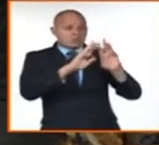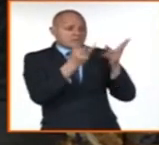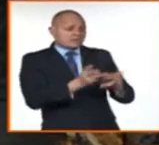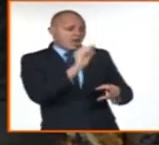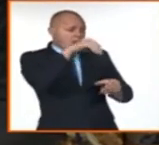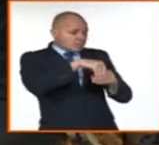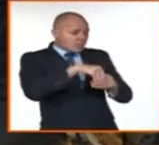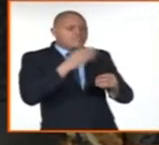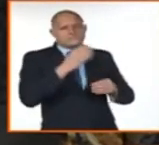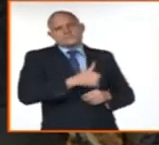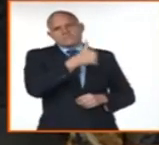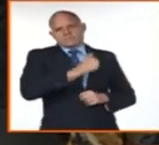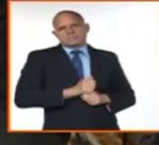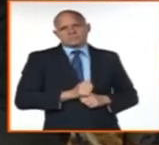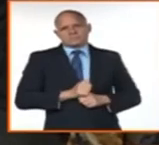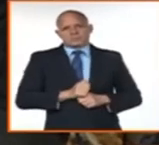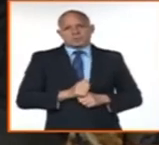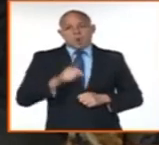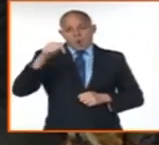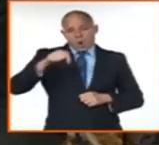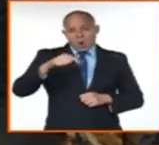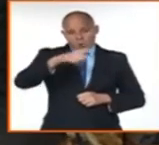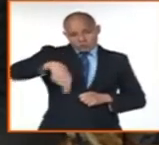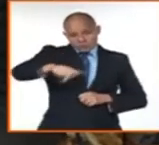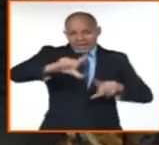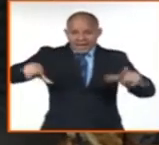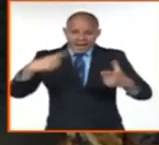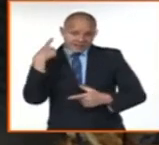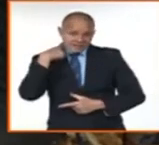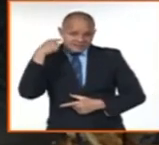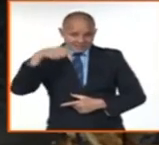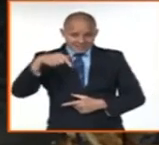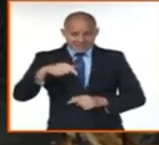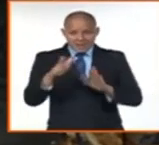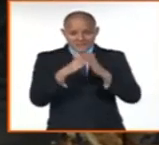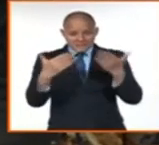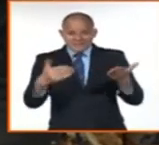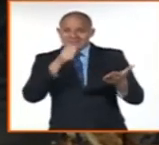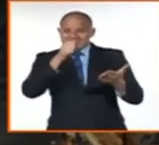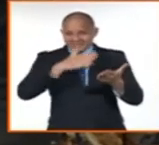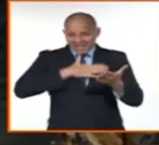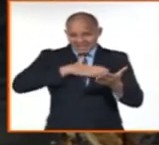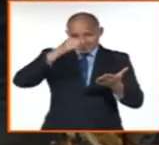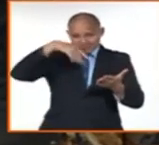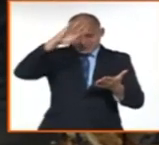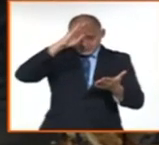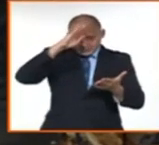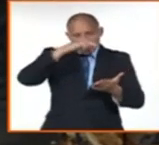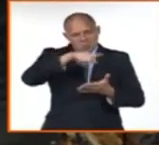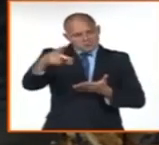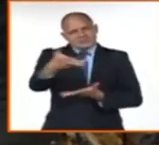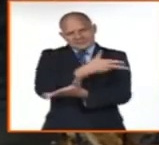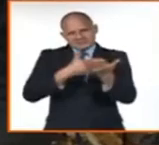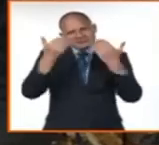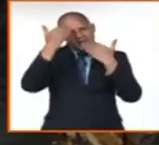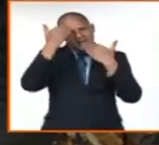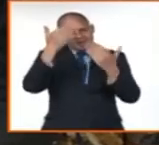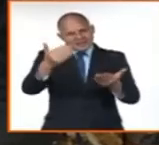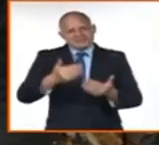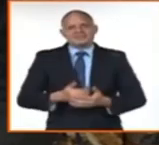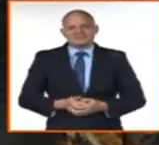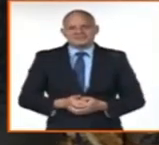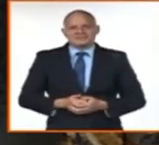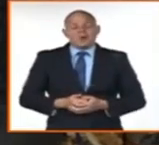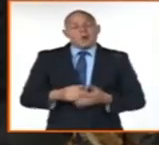compartiendo esta jornada de aniversario de la prensa cubana con nosotros, y que hayan aportado tanto, y sobre todo que podamos